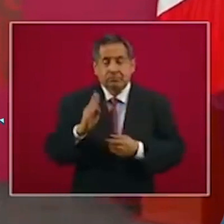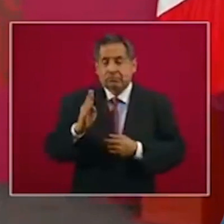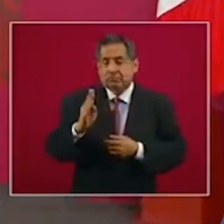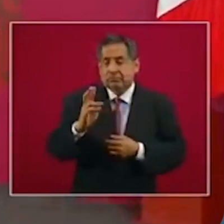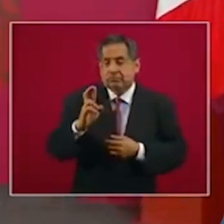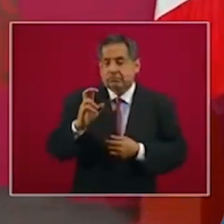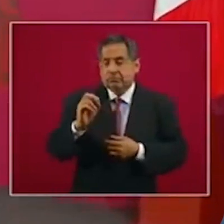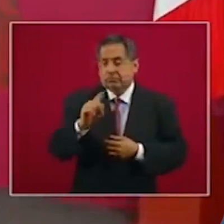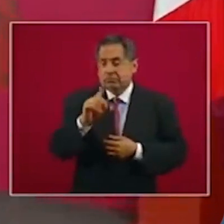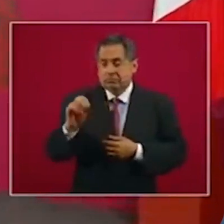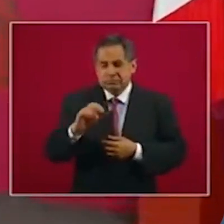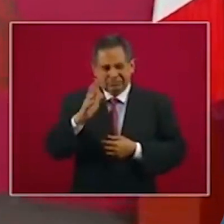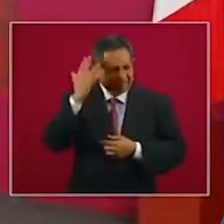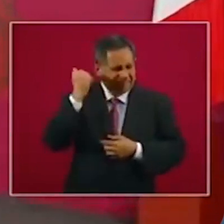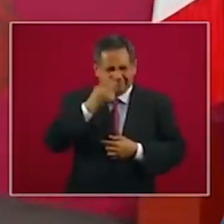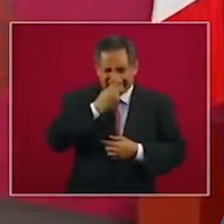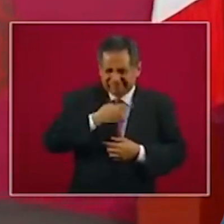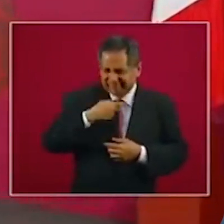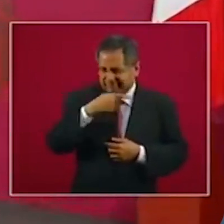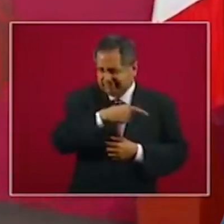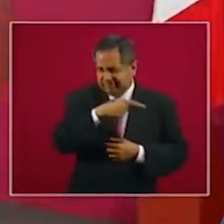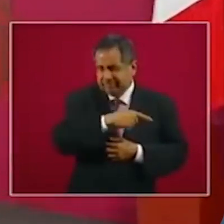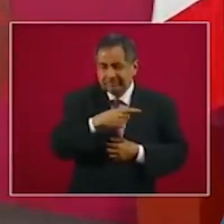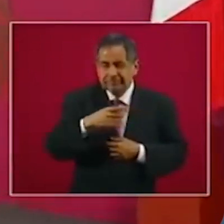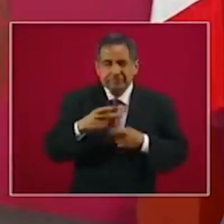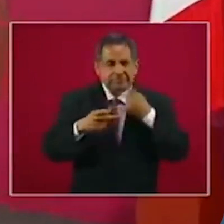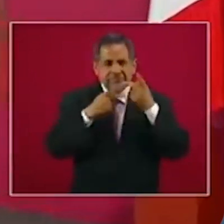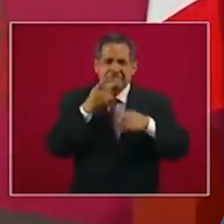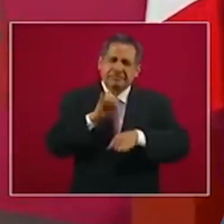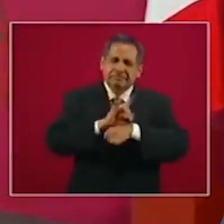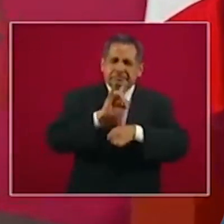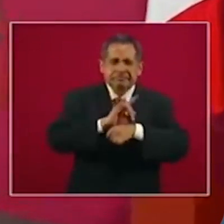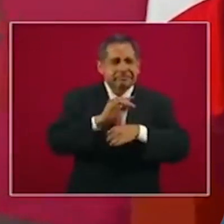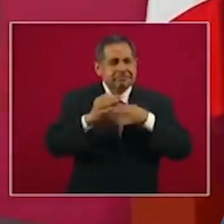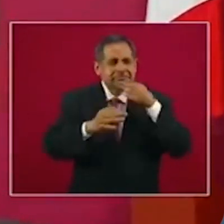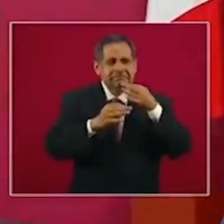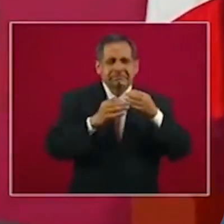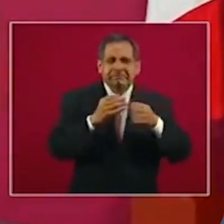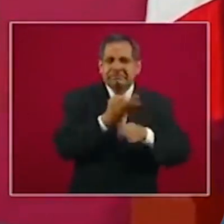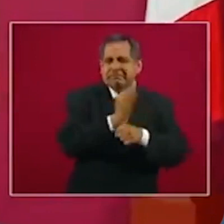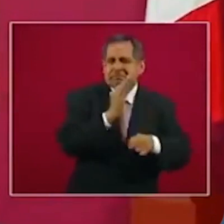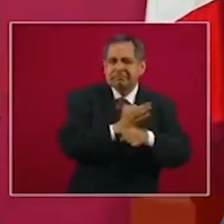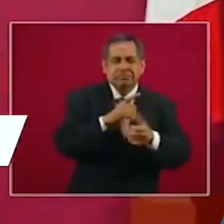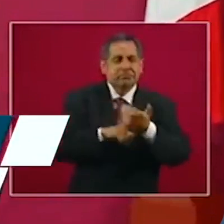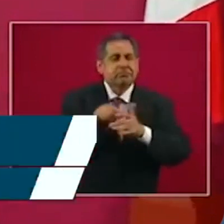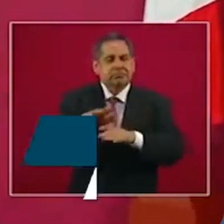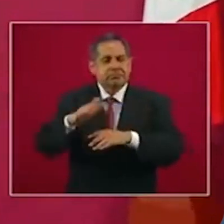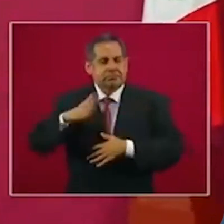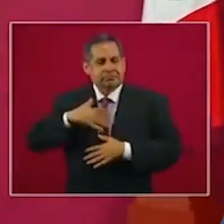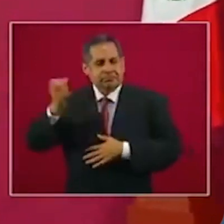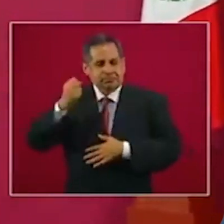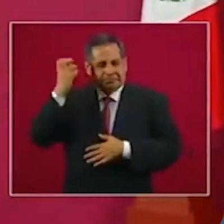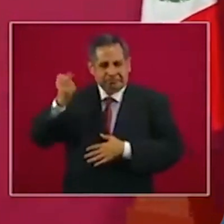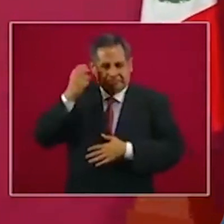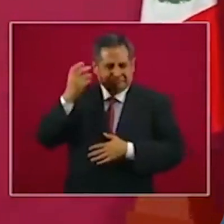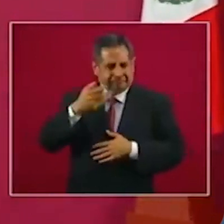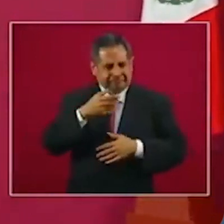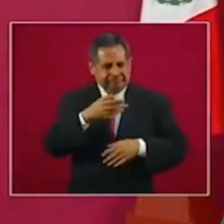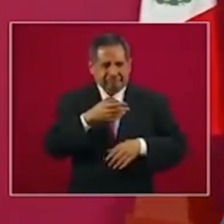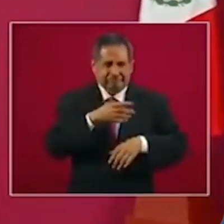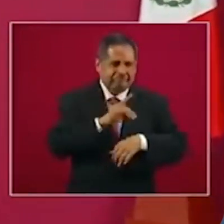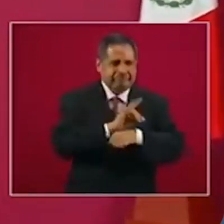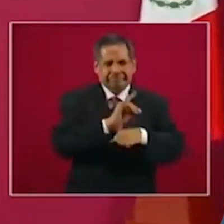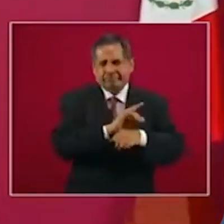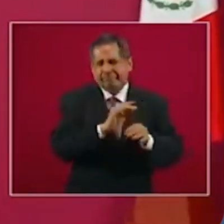recibe el dinero o no del ex gobernador de Tabasco y de otros medios. También